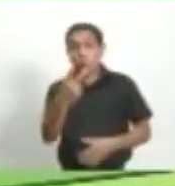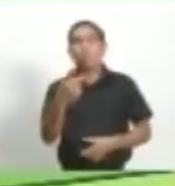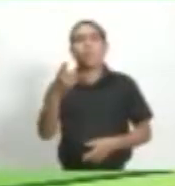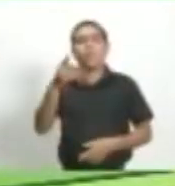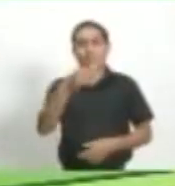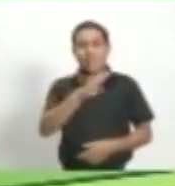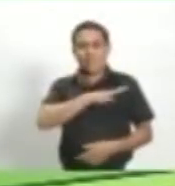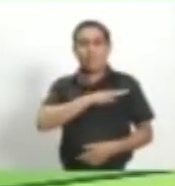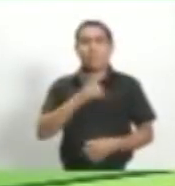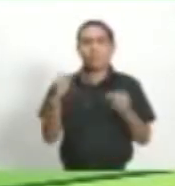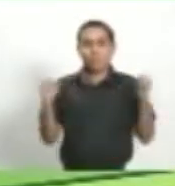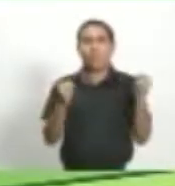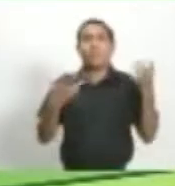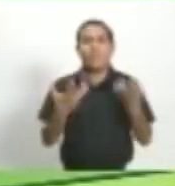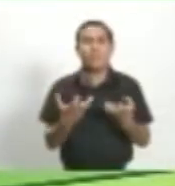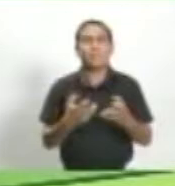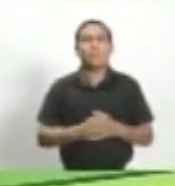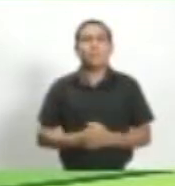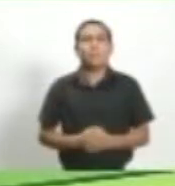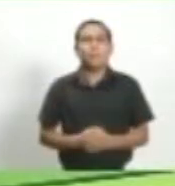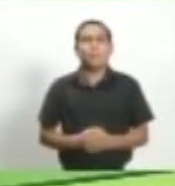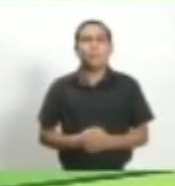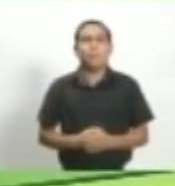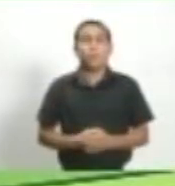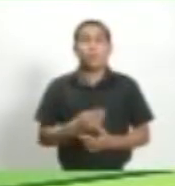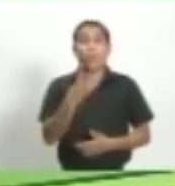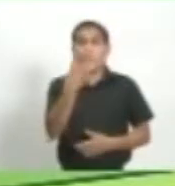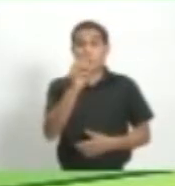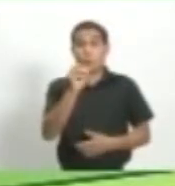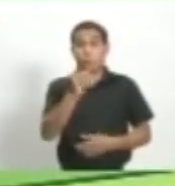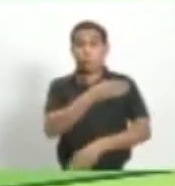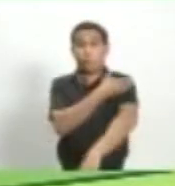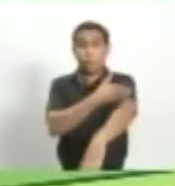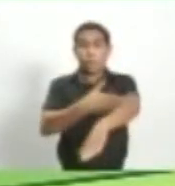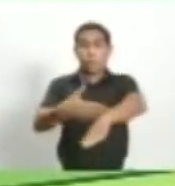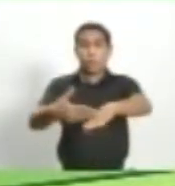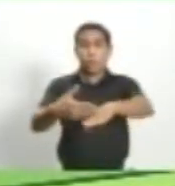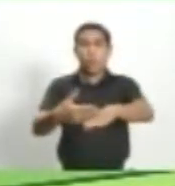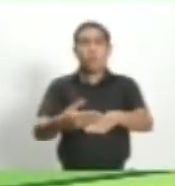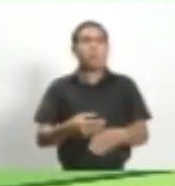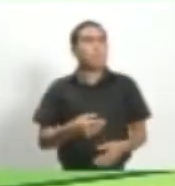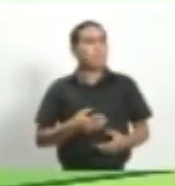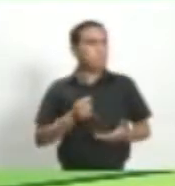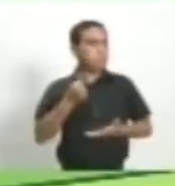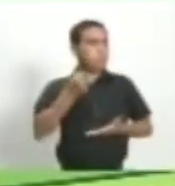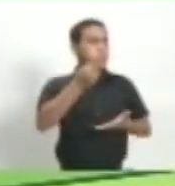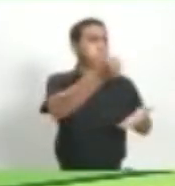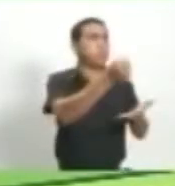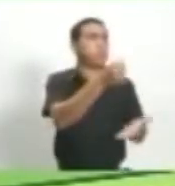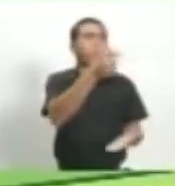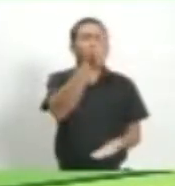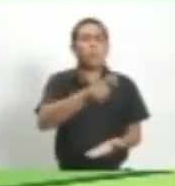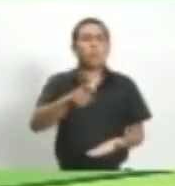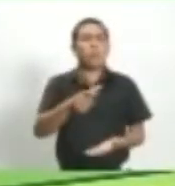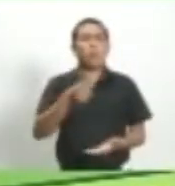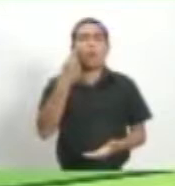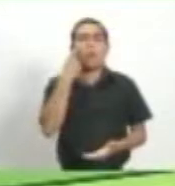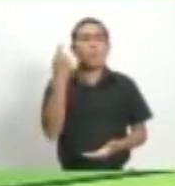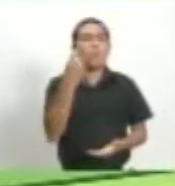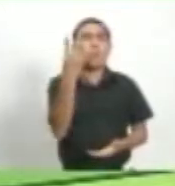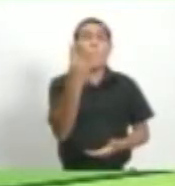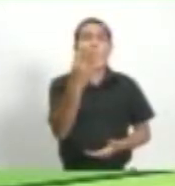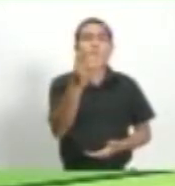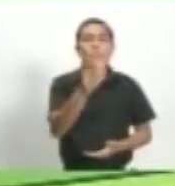Bien, y tenemos más información. A 40 millones de pesos se elevó el monto de la recompensa por información que conduzca al paradero de